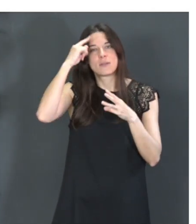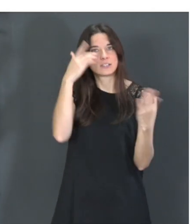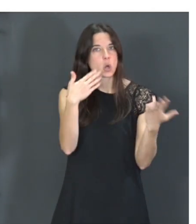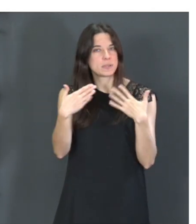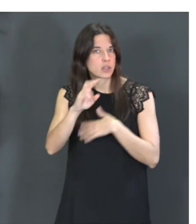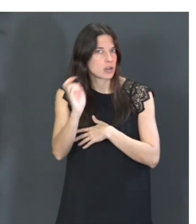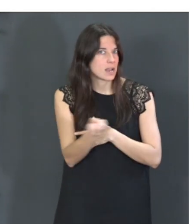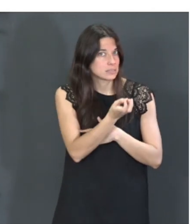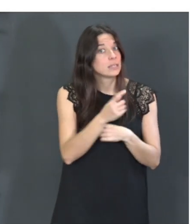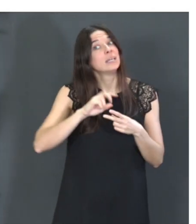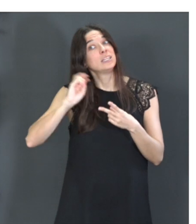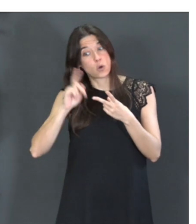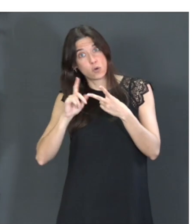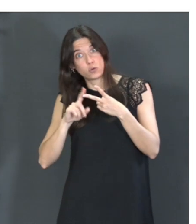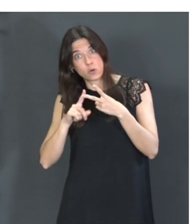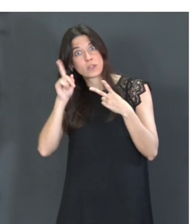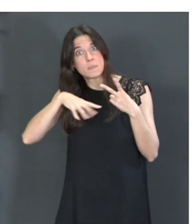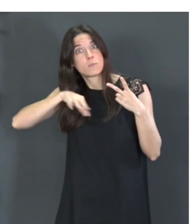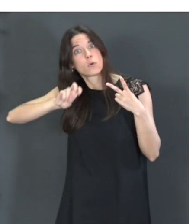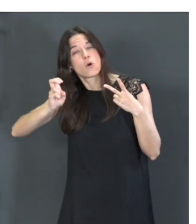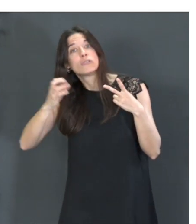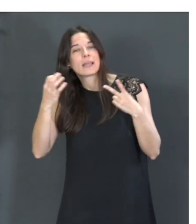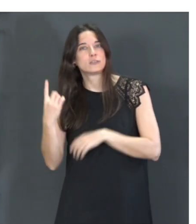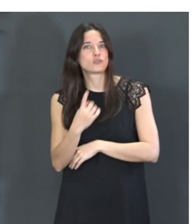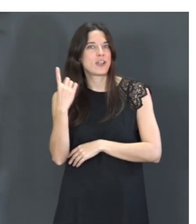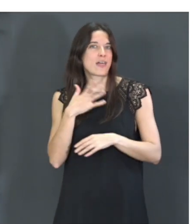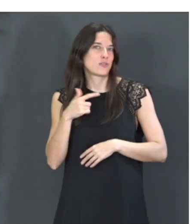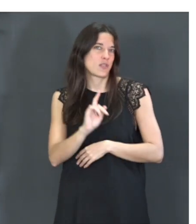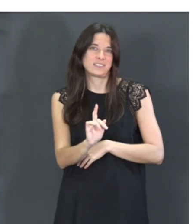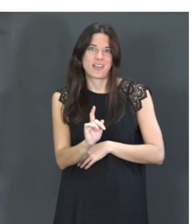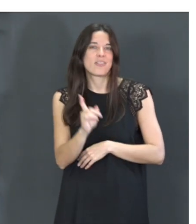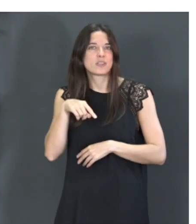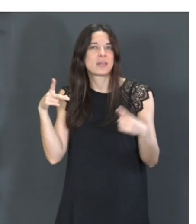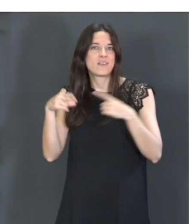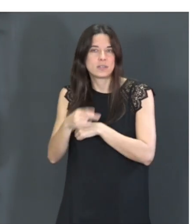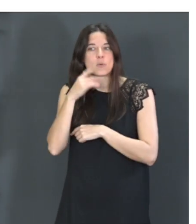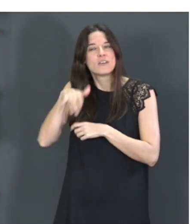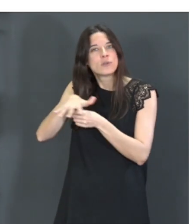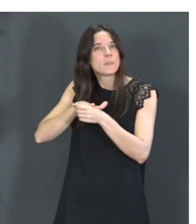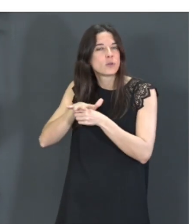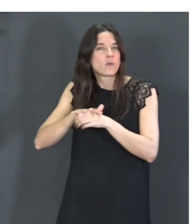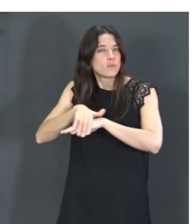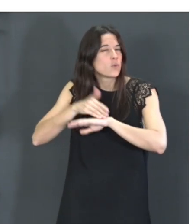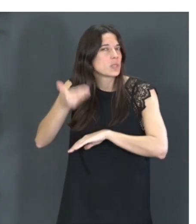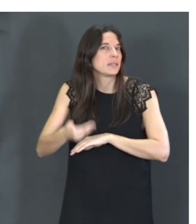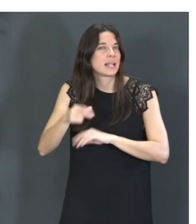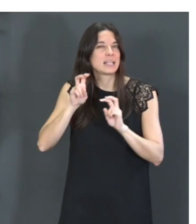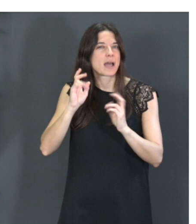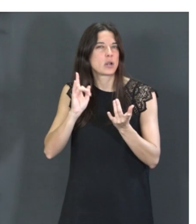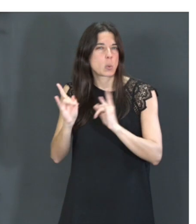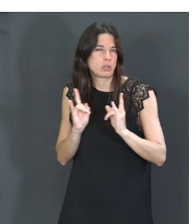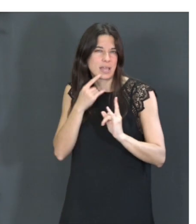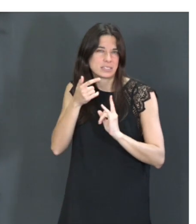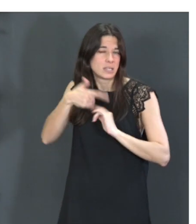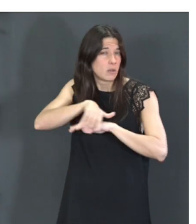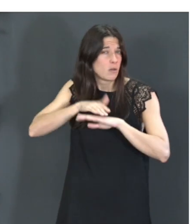conversacionales. Y dos, también la soledad no deseada. Este es un ámbito fundamental de la robótica.